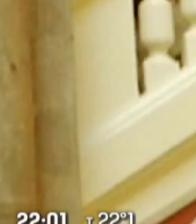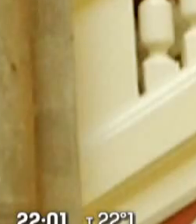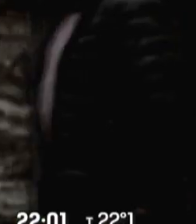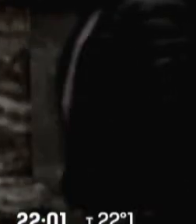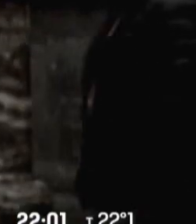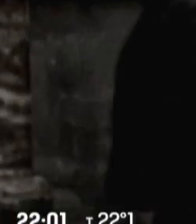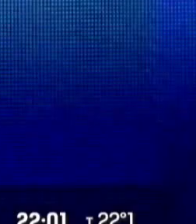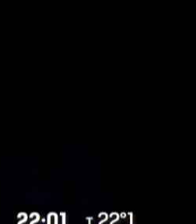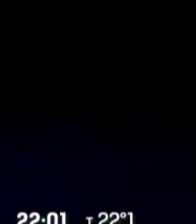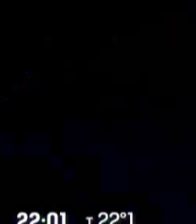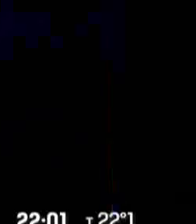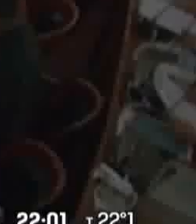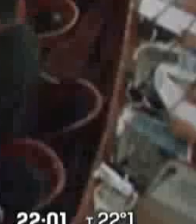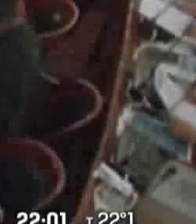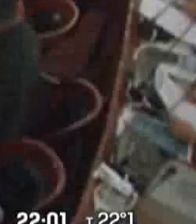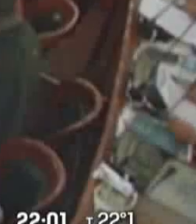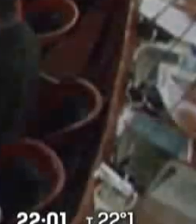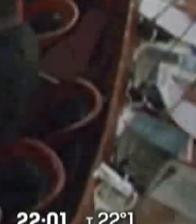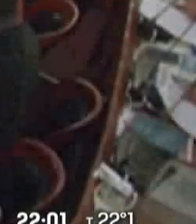determinar.